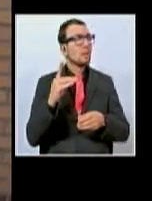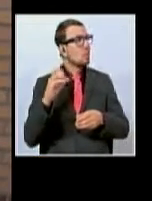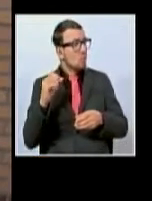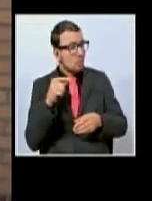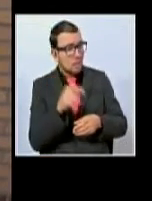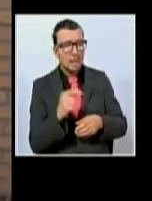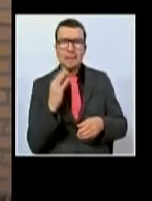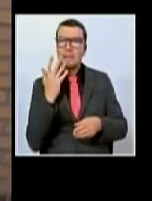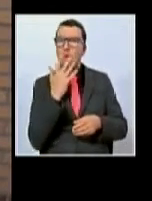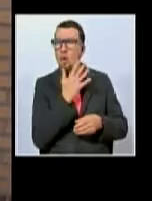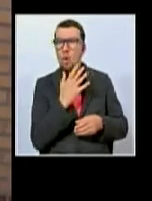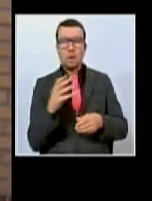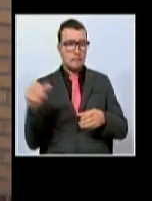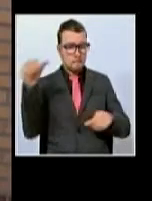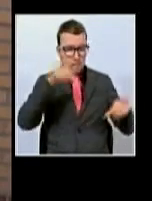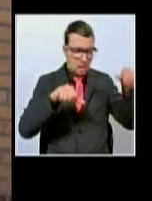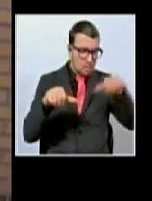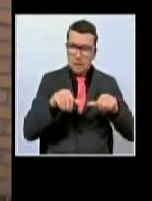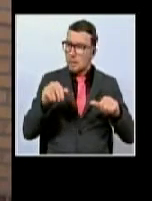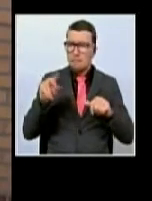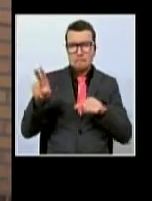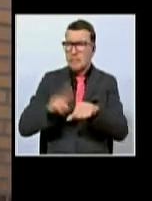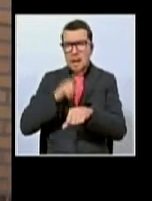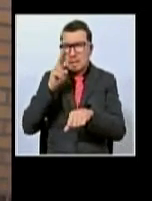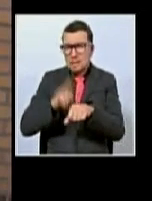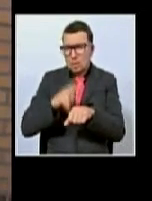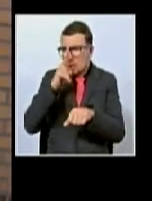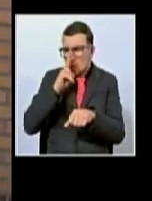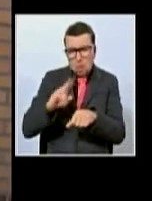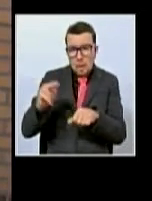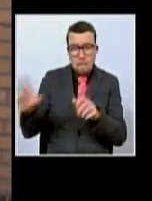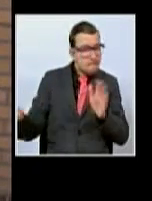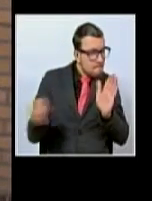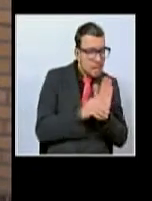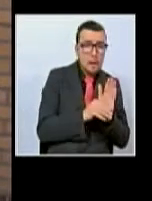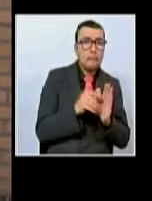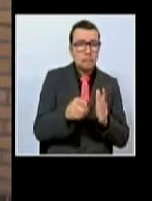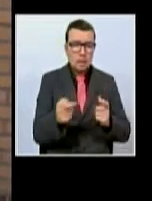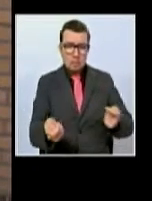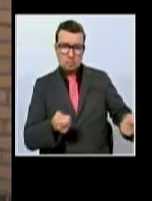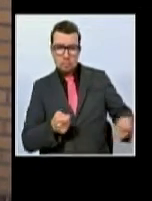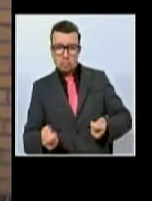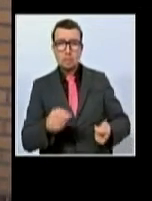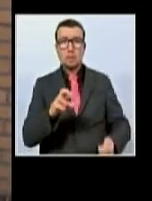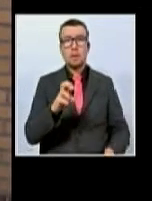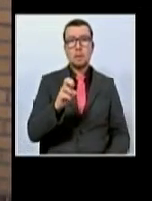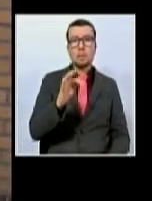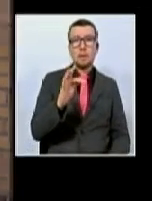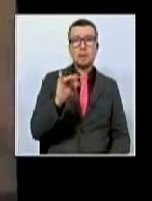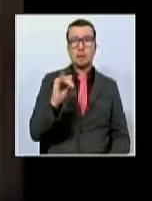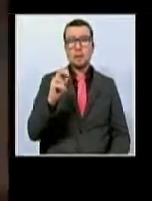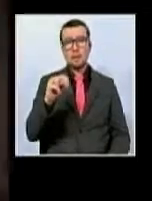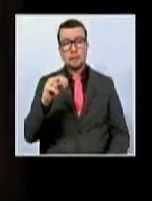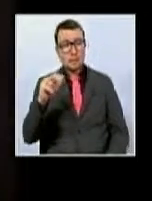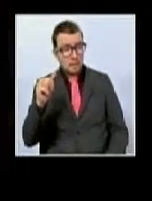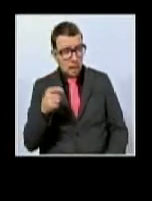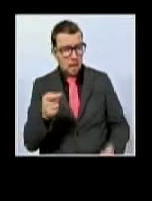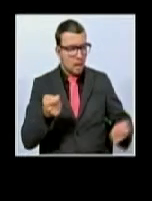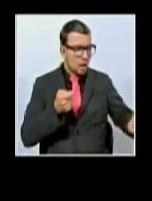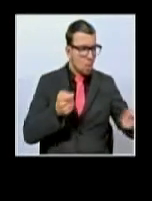sabor idéntico al natural, estabilizante, pectina de 440, regulador de la